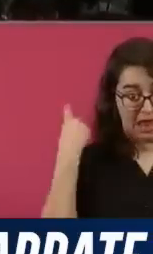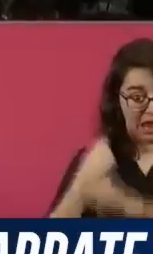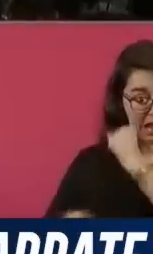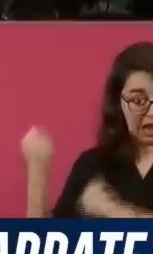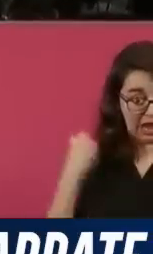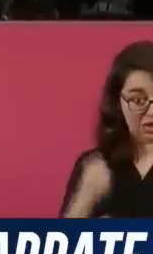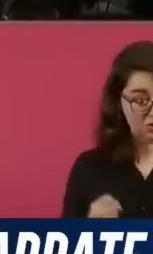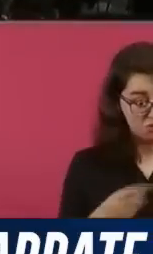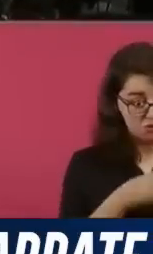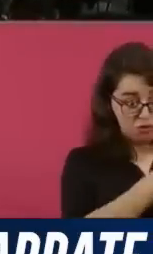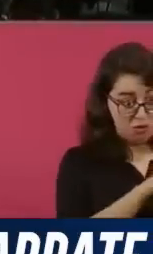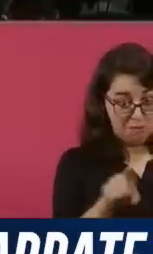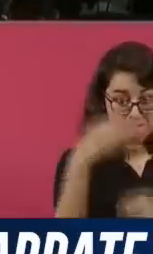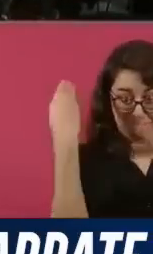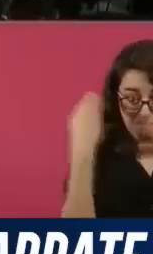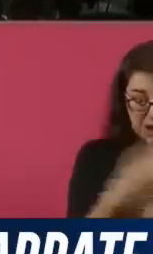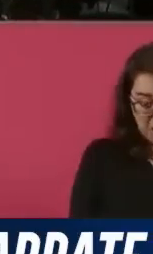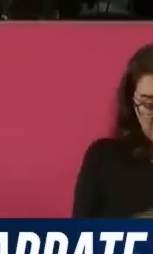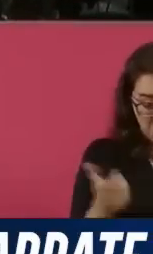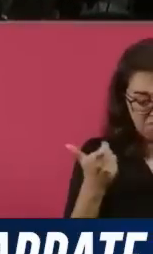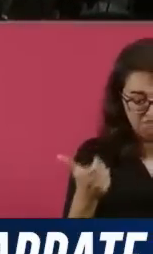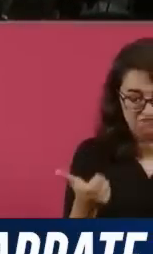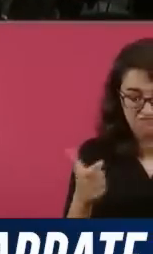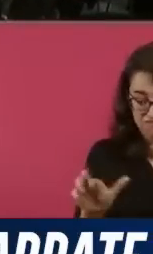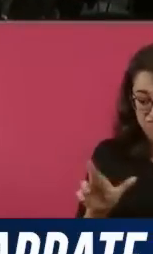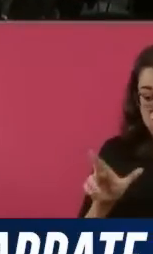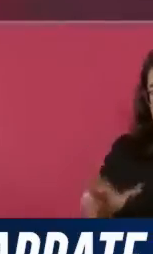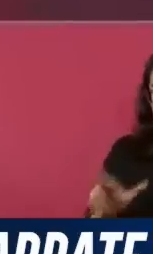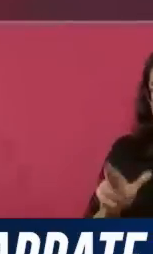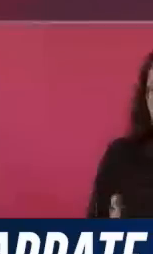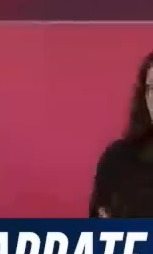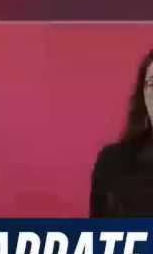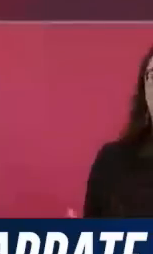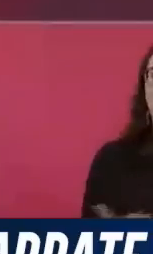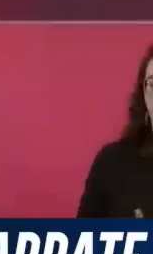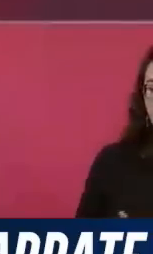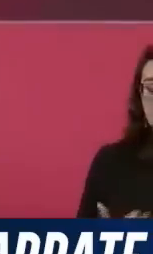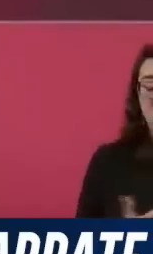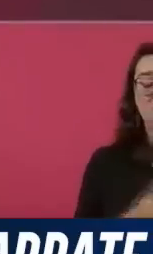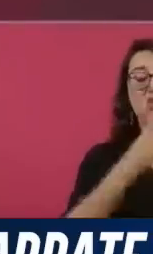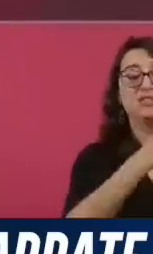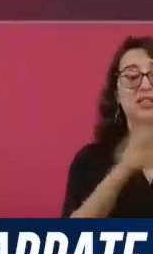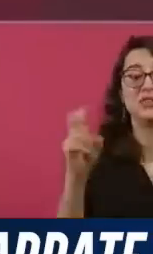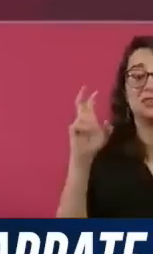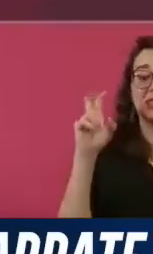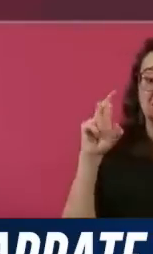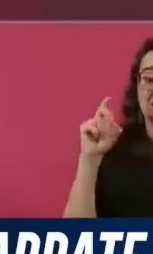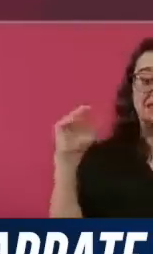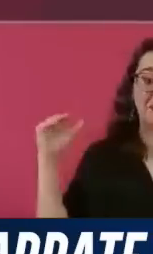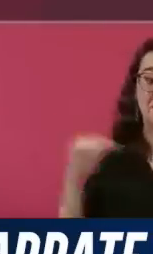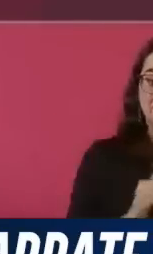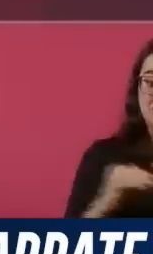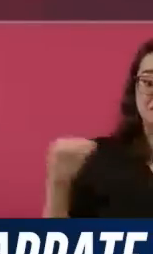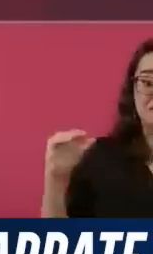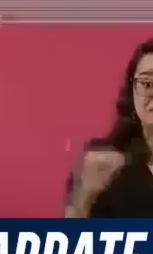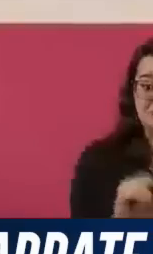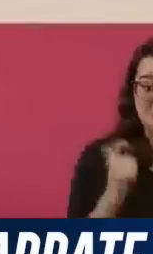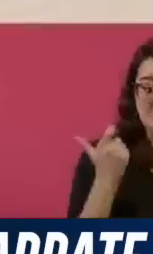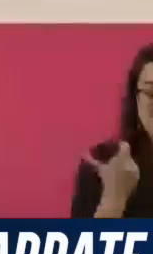de utilidades de los bancos histórico nunca